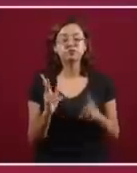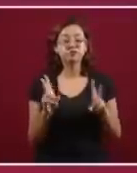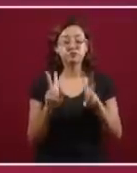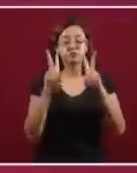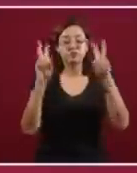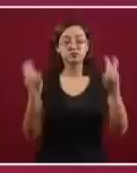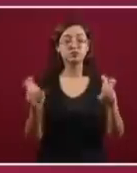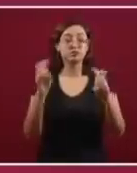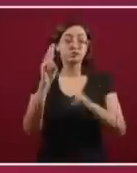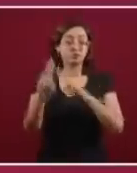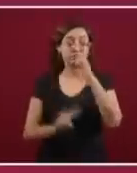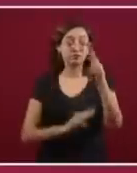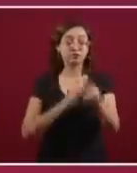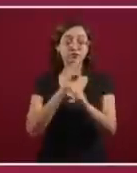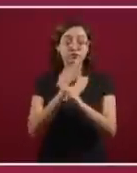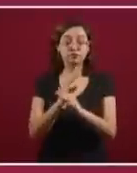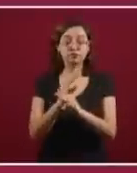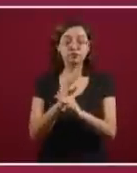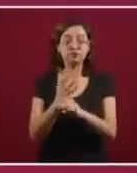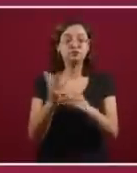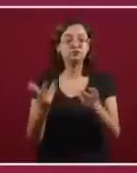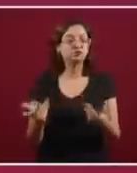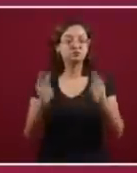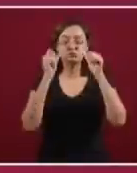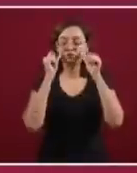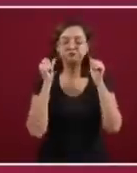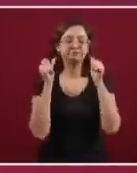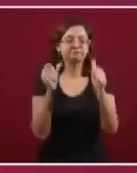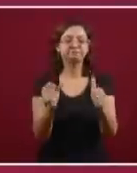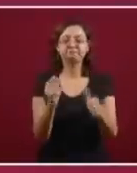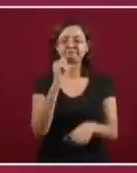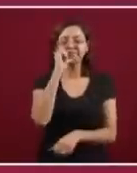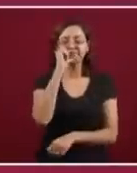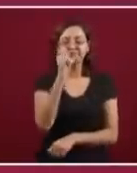en el mundo no se ha tratado